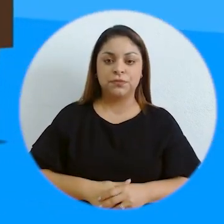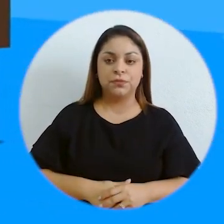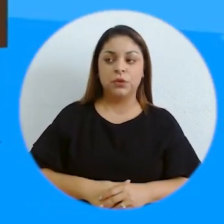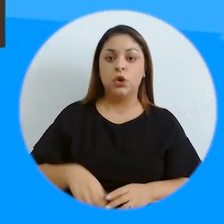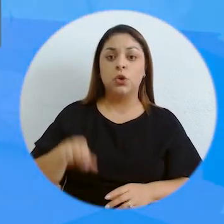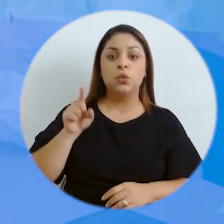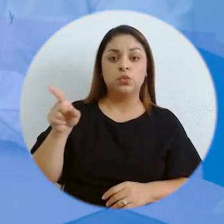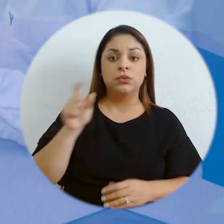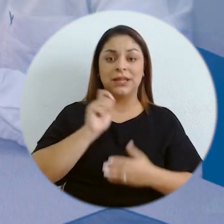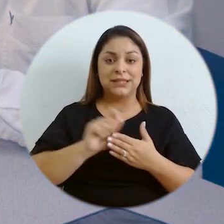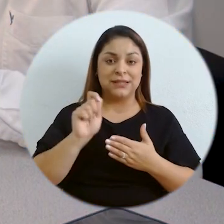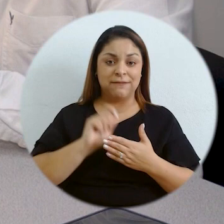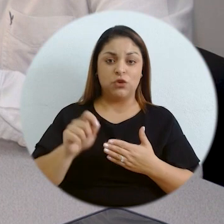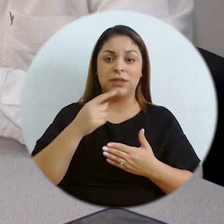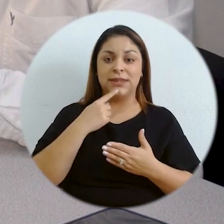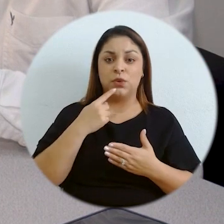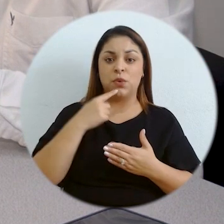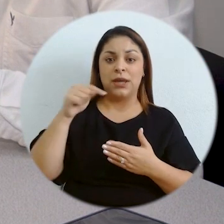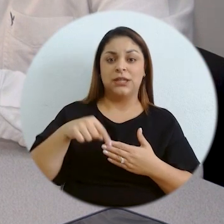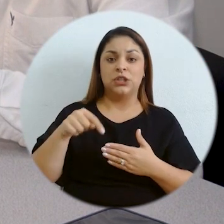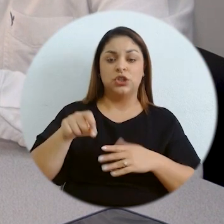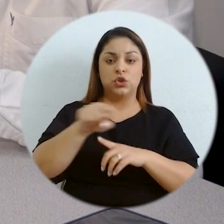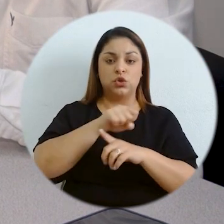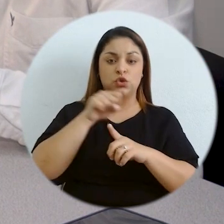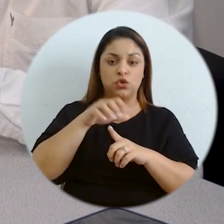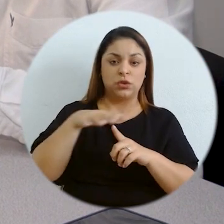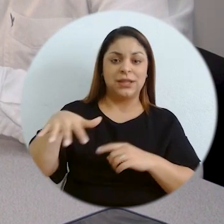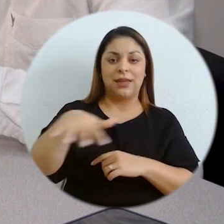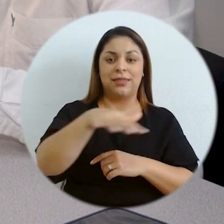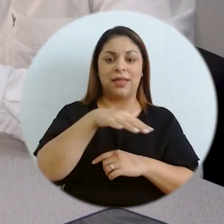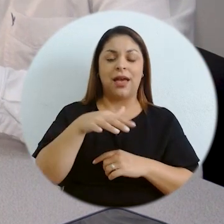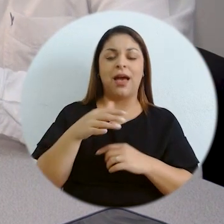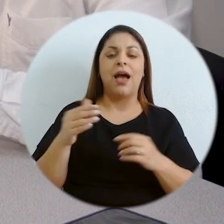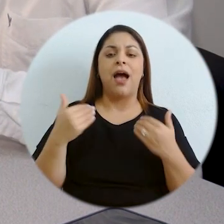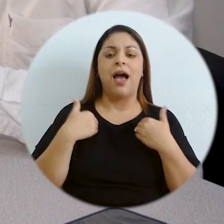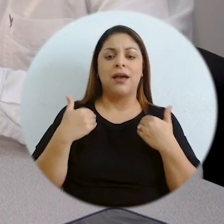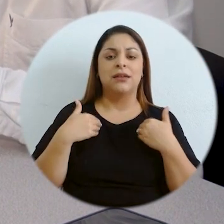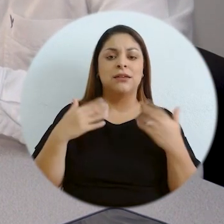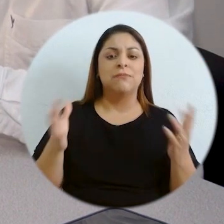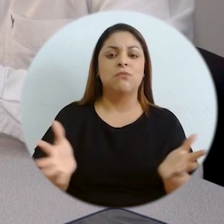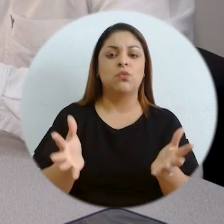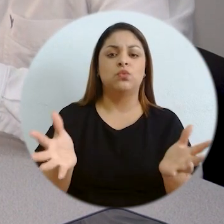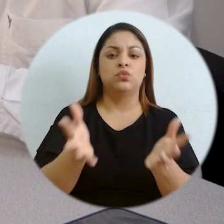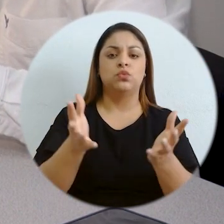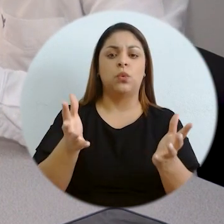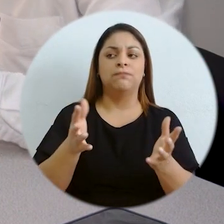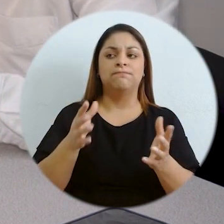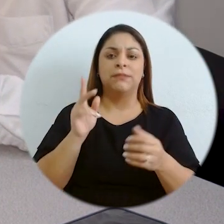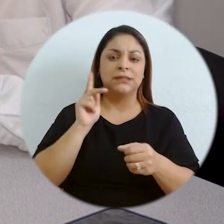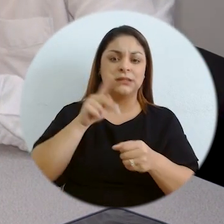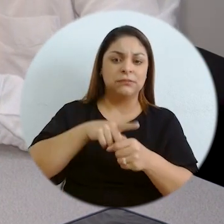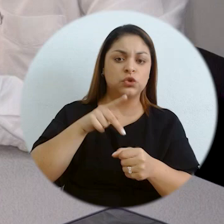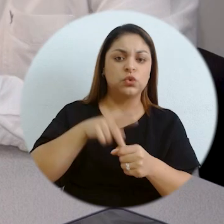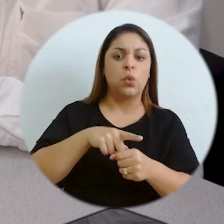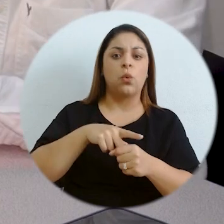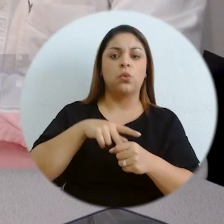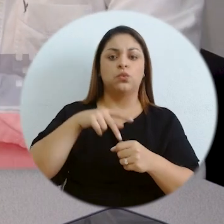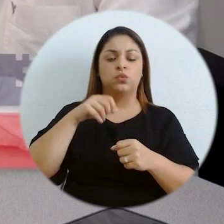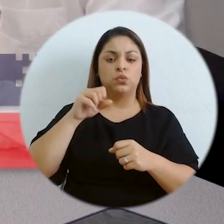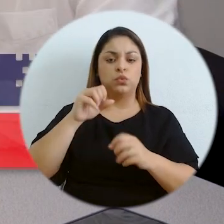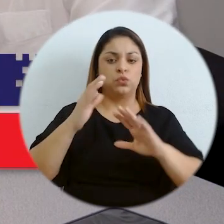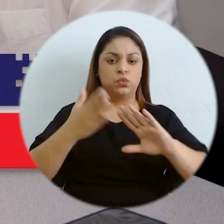algún momento escribiste que en nuestras sociedades cada vez se da más impulso al control ciudadano, a la colaboración y a la